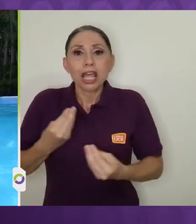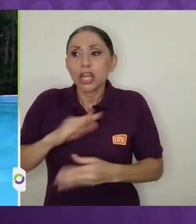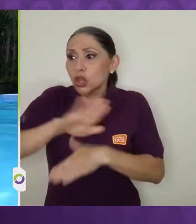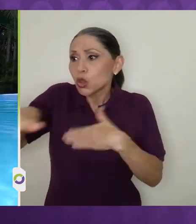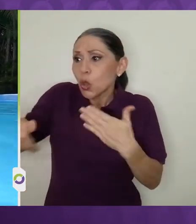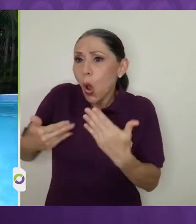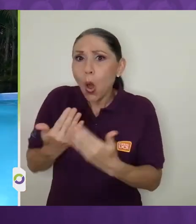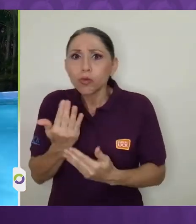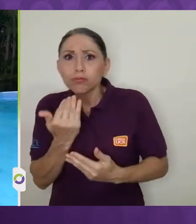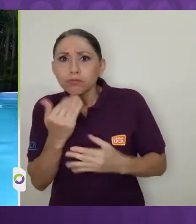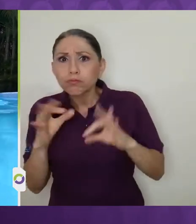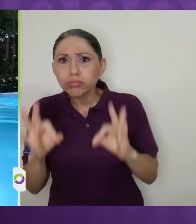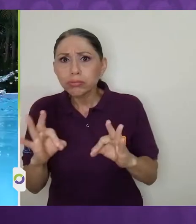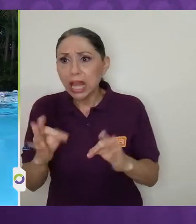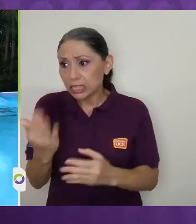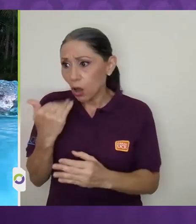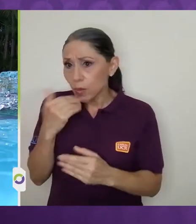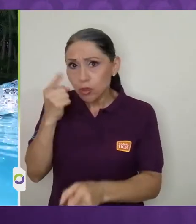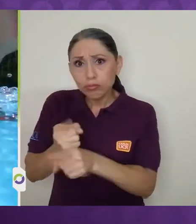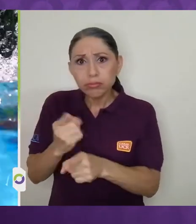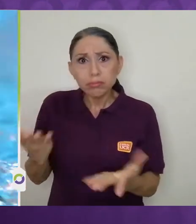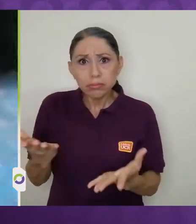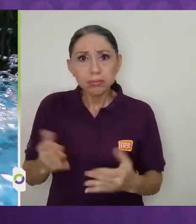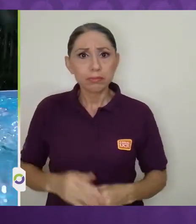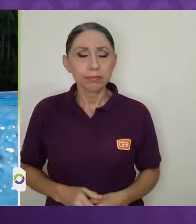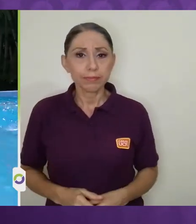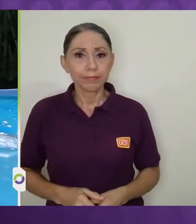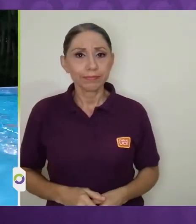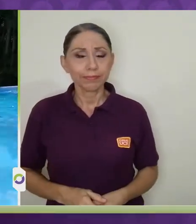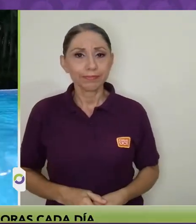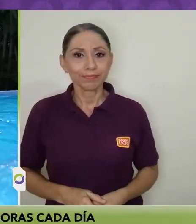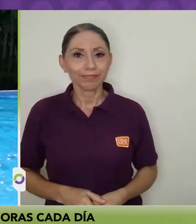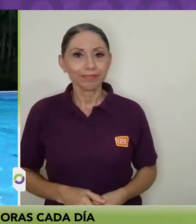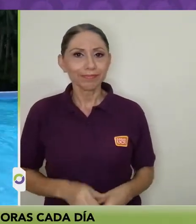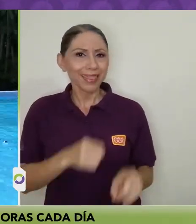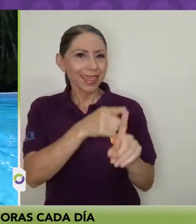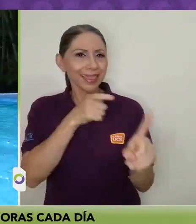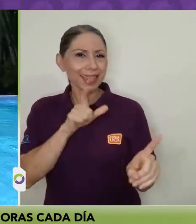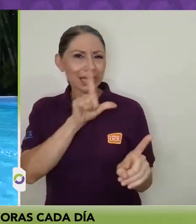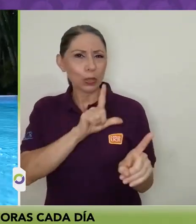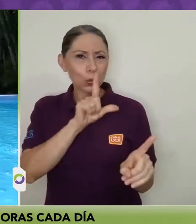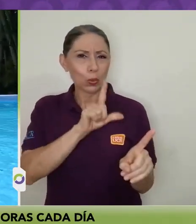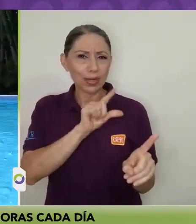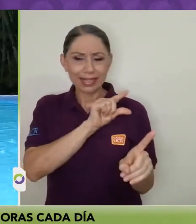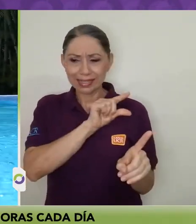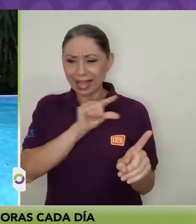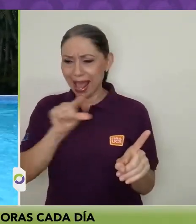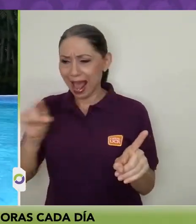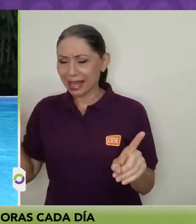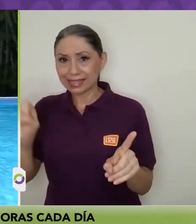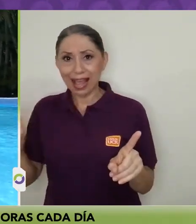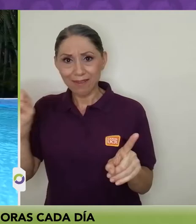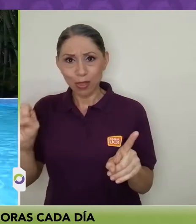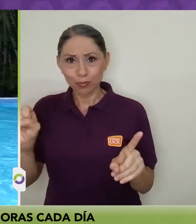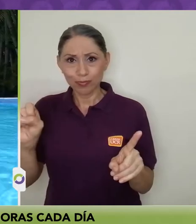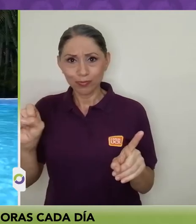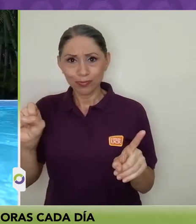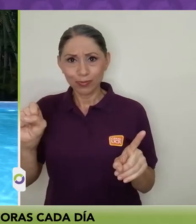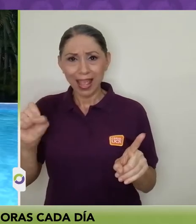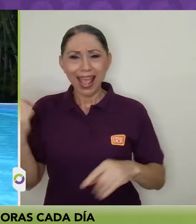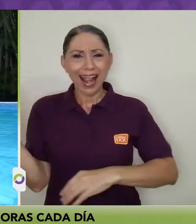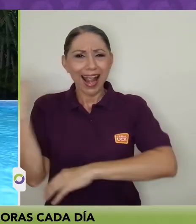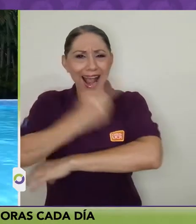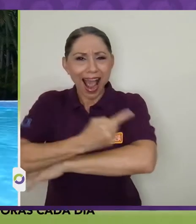todos sus nutrientes, si está comiendo, ¿verdad?, lo que tiene que comer. De lunes a sábados, 2 horas cada